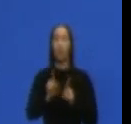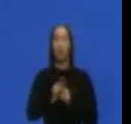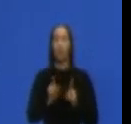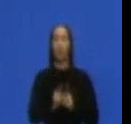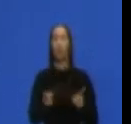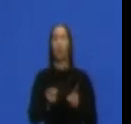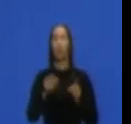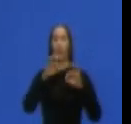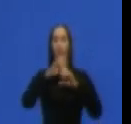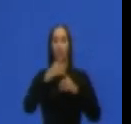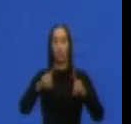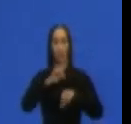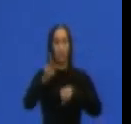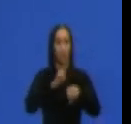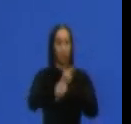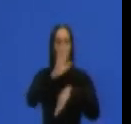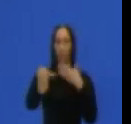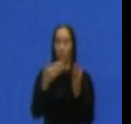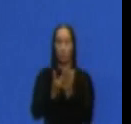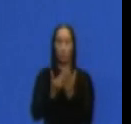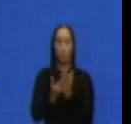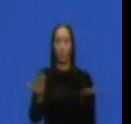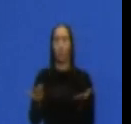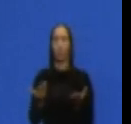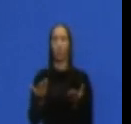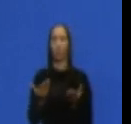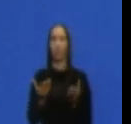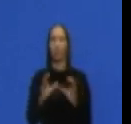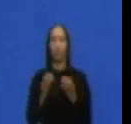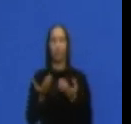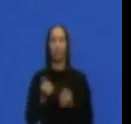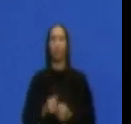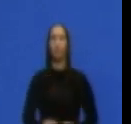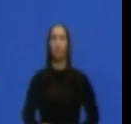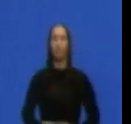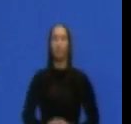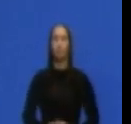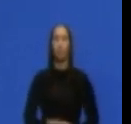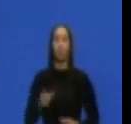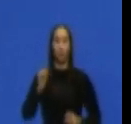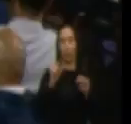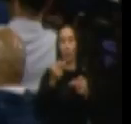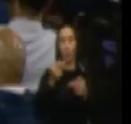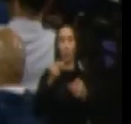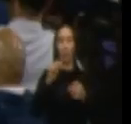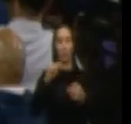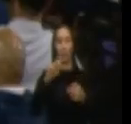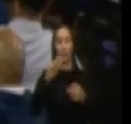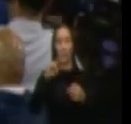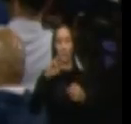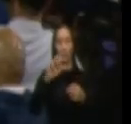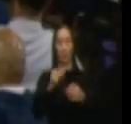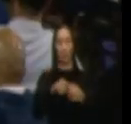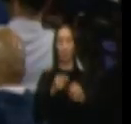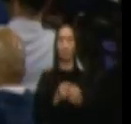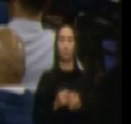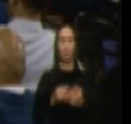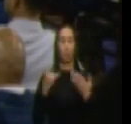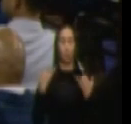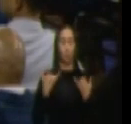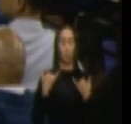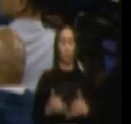defender la democracia en la región y en toda parte que fuese también necesario luego de una reunión conjunta entre ambos mandatarios Luis